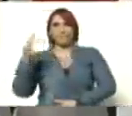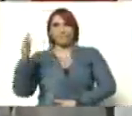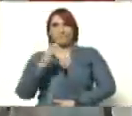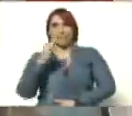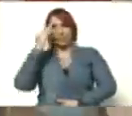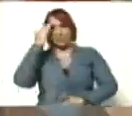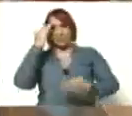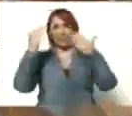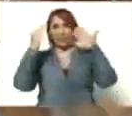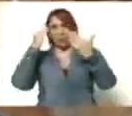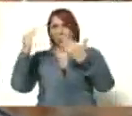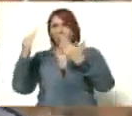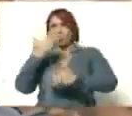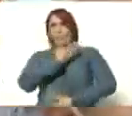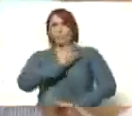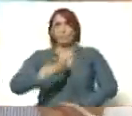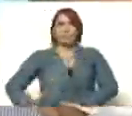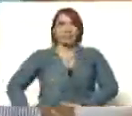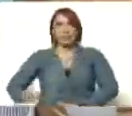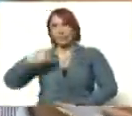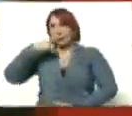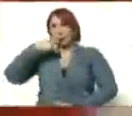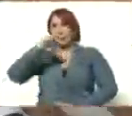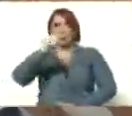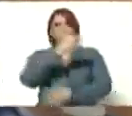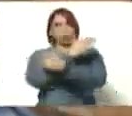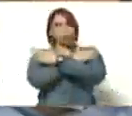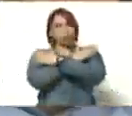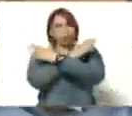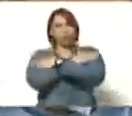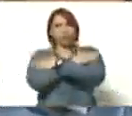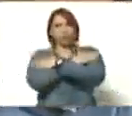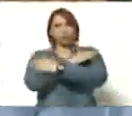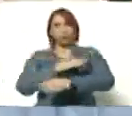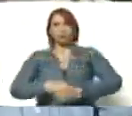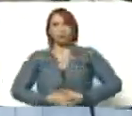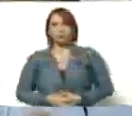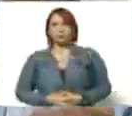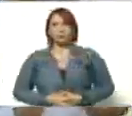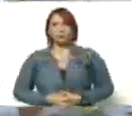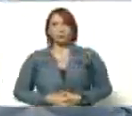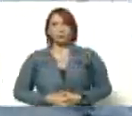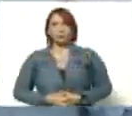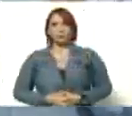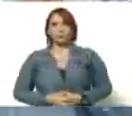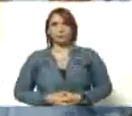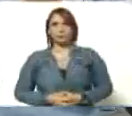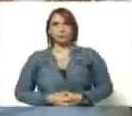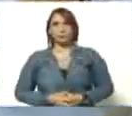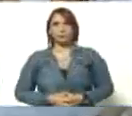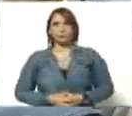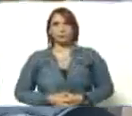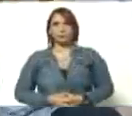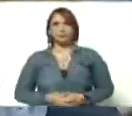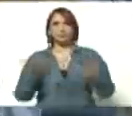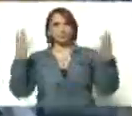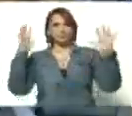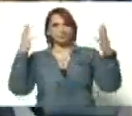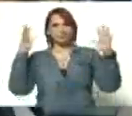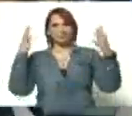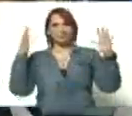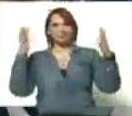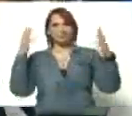saludo del presidente Nicolás Maduro. Un abrazo muy fuerte por parte del presidente. Aquí está el doctor